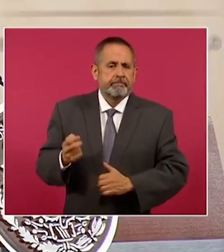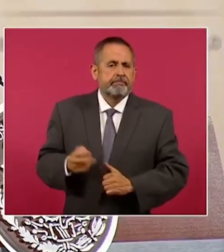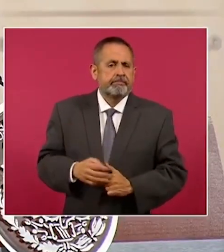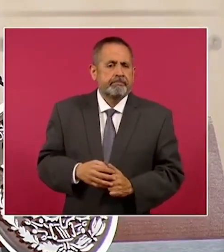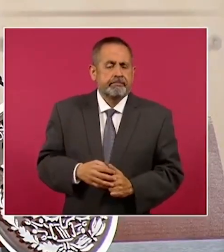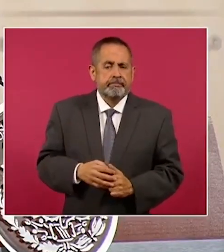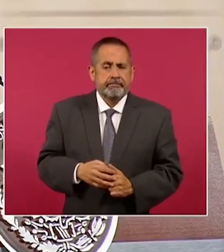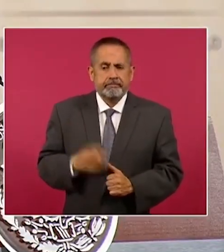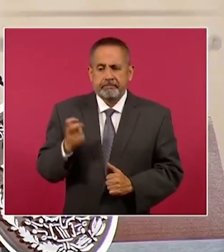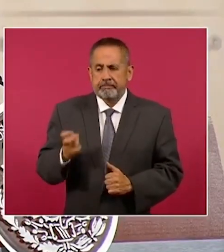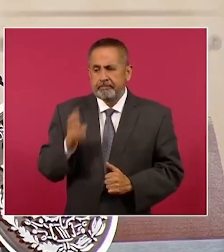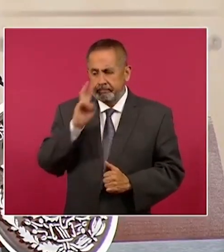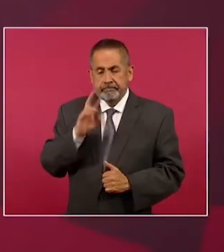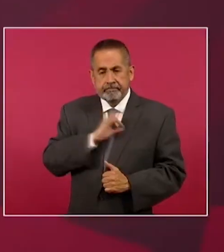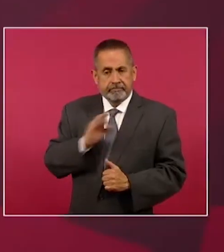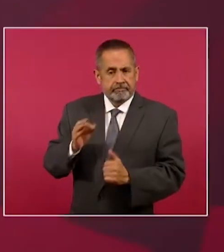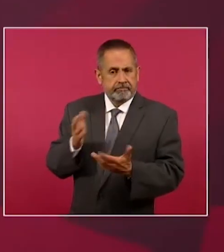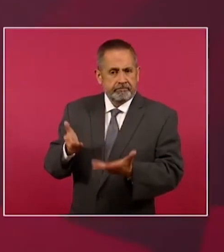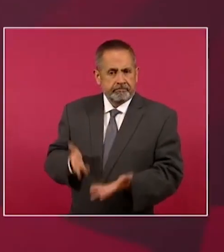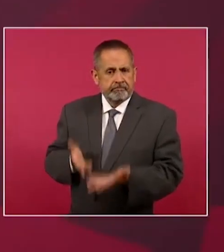poder ofrecer